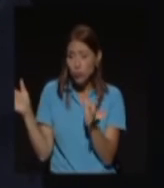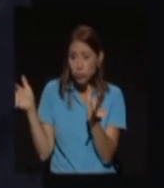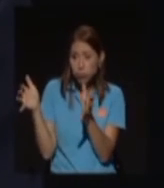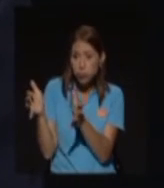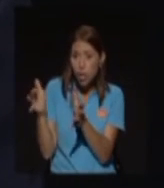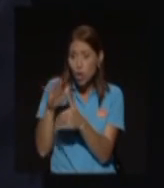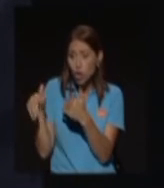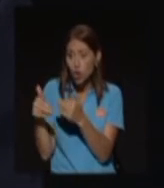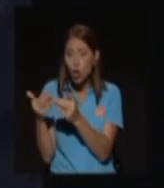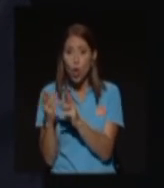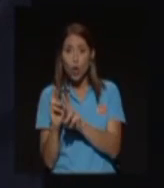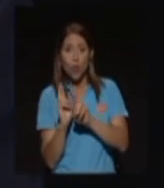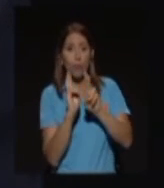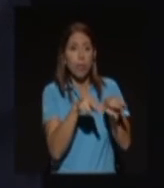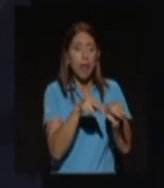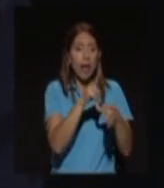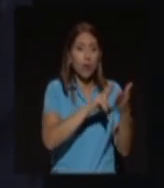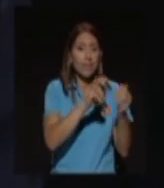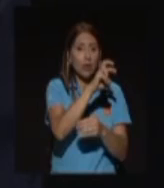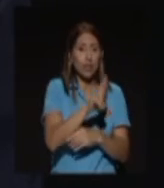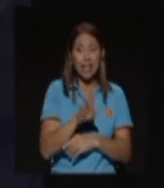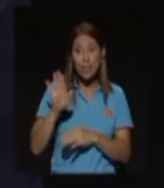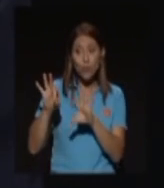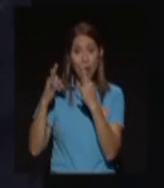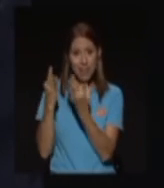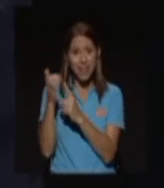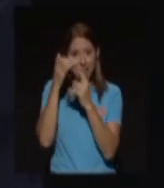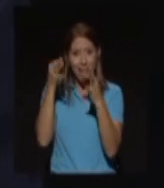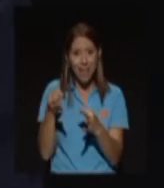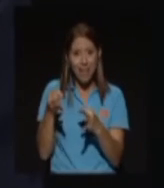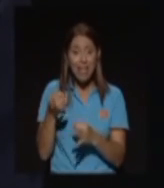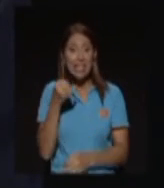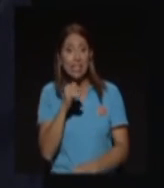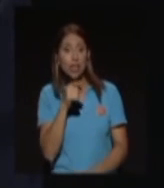la Universidad de Costa Rica, si usted va a la biblioteca